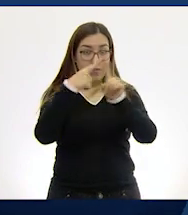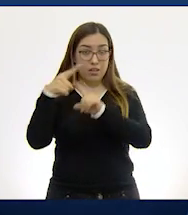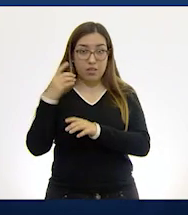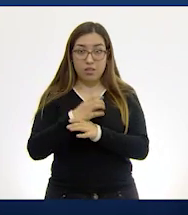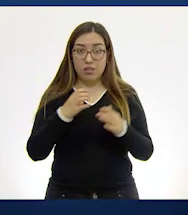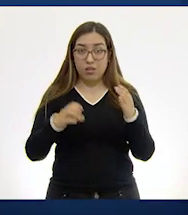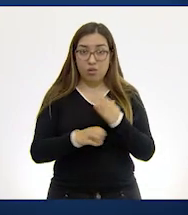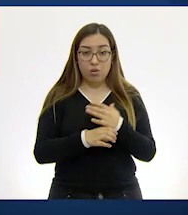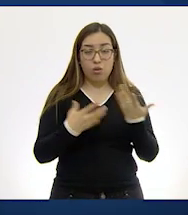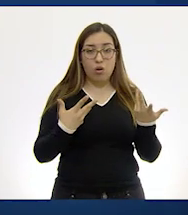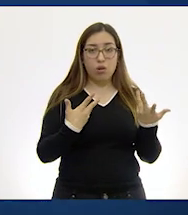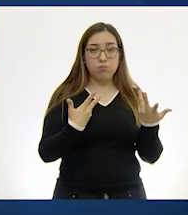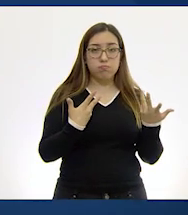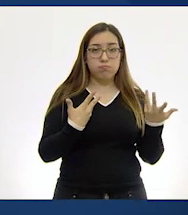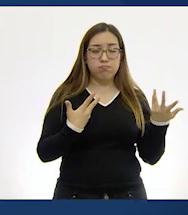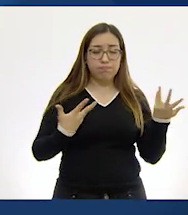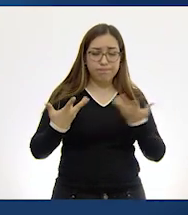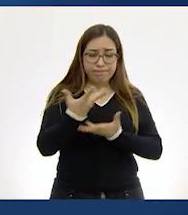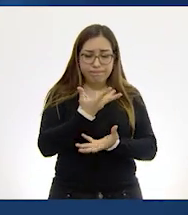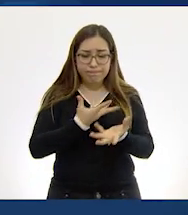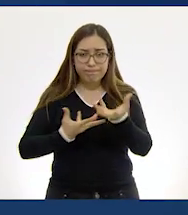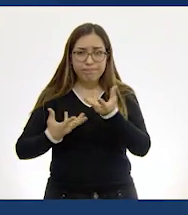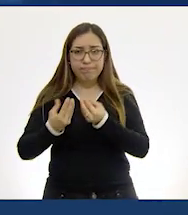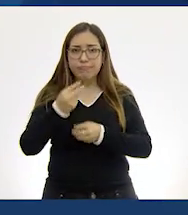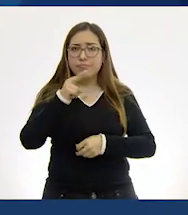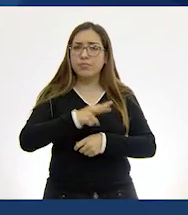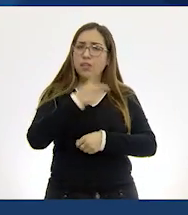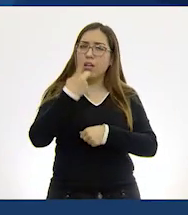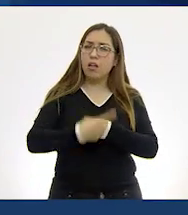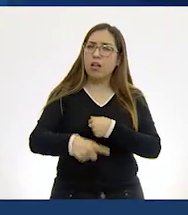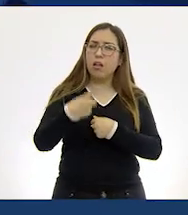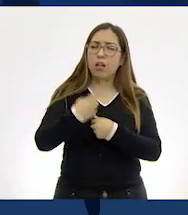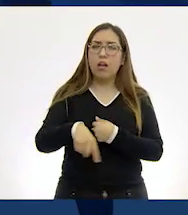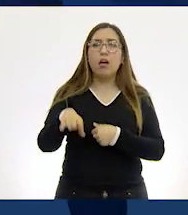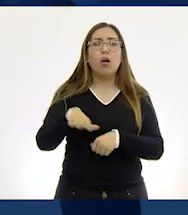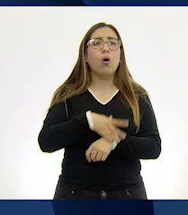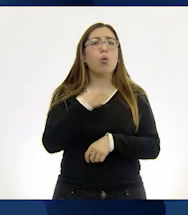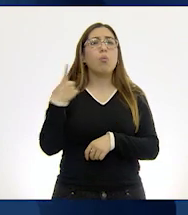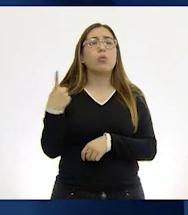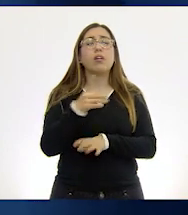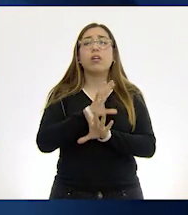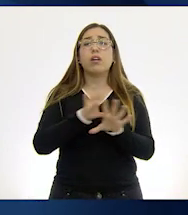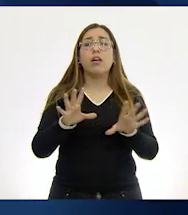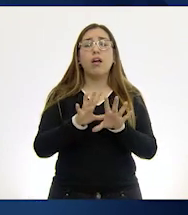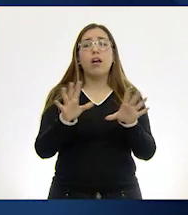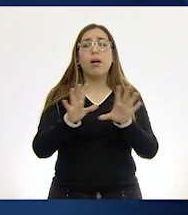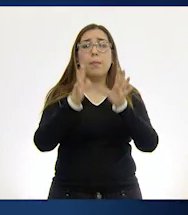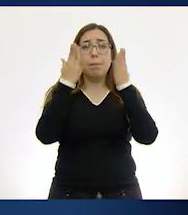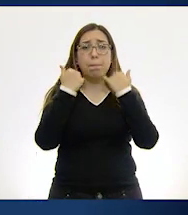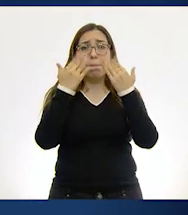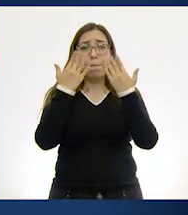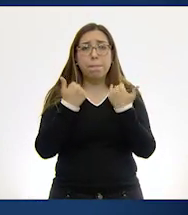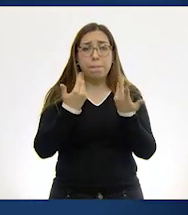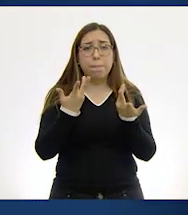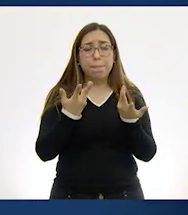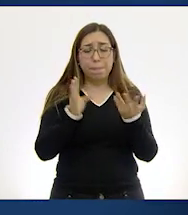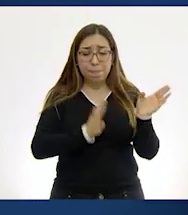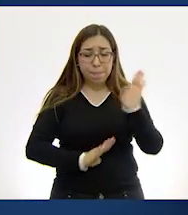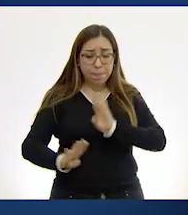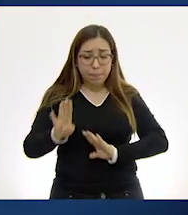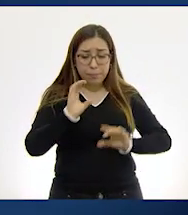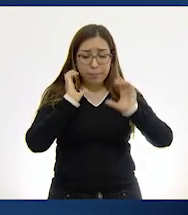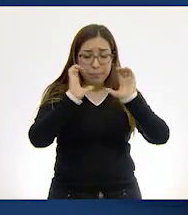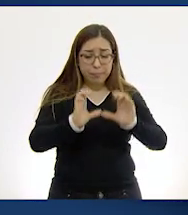amenazada básicamente por la pérdida y destrucción del hábitat, por la introducción de especies exóticas